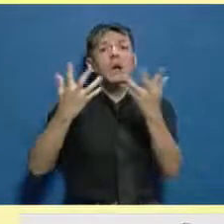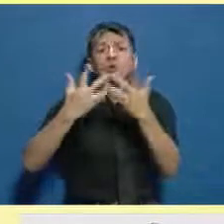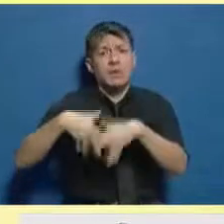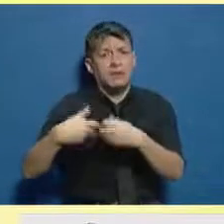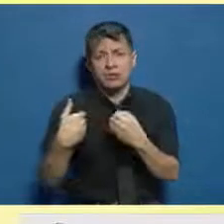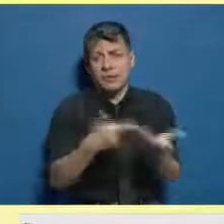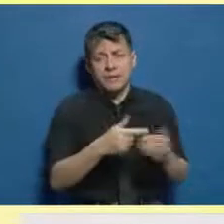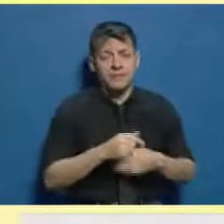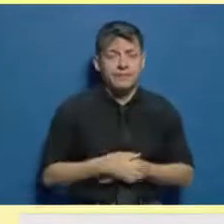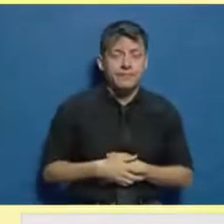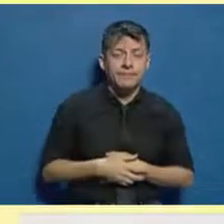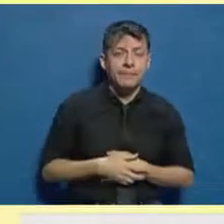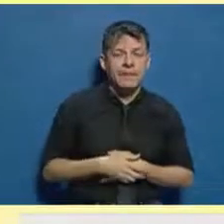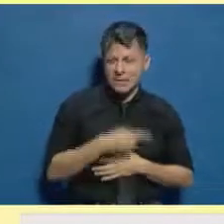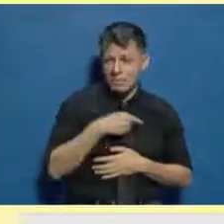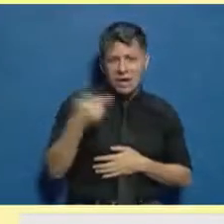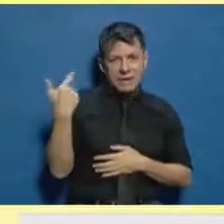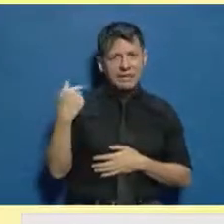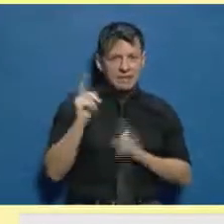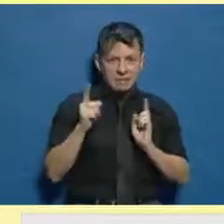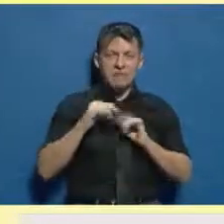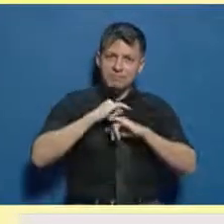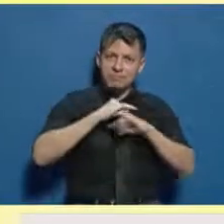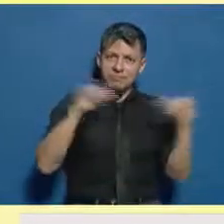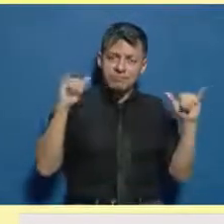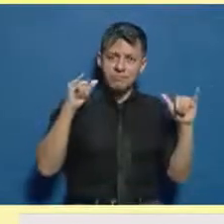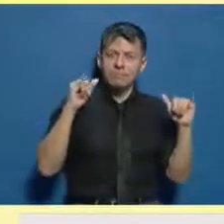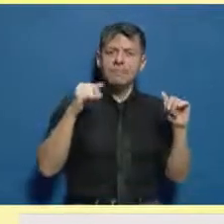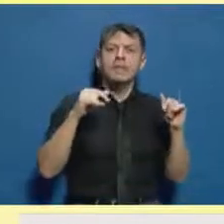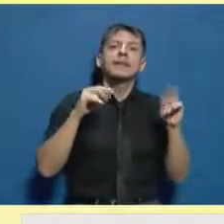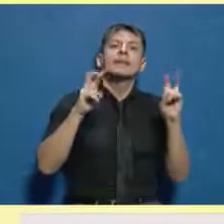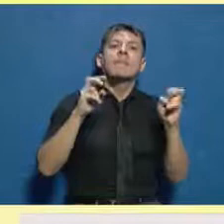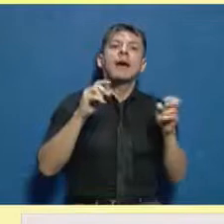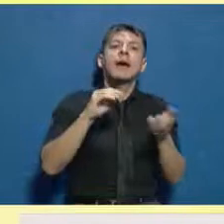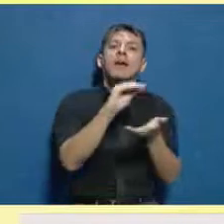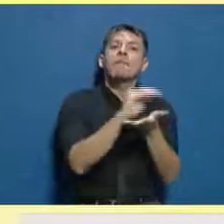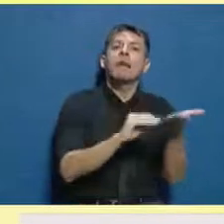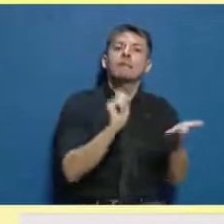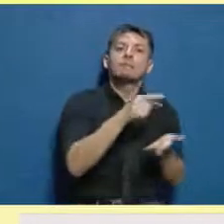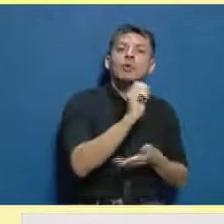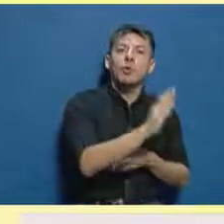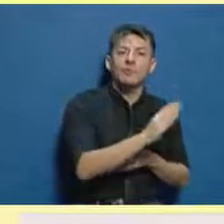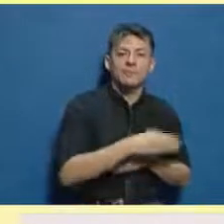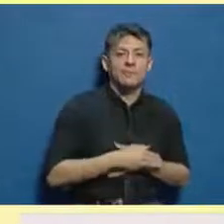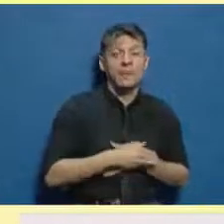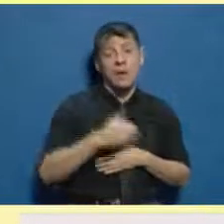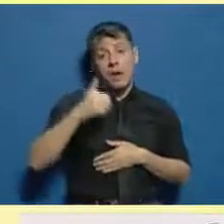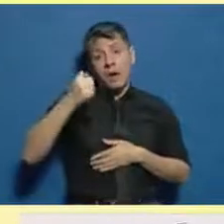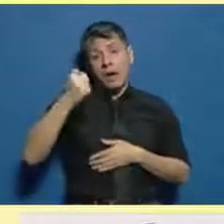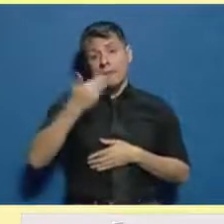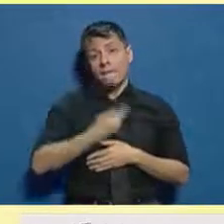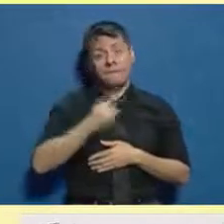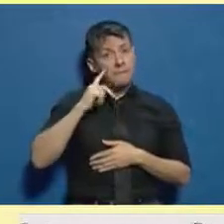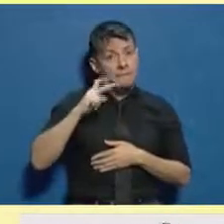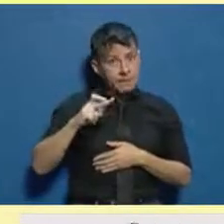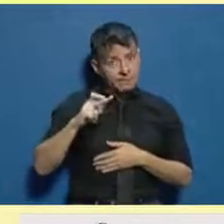otro beneficio también que fue anunciado la semana pasada con respecto a los empleados que tienen los clubes. Eso es la AFIP, es una página